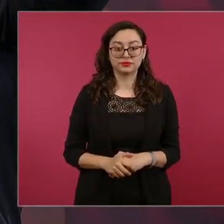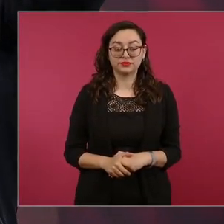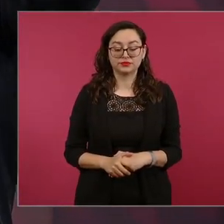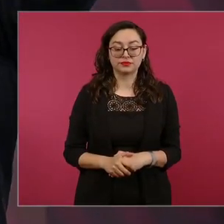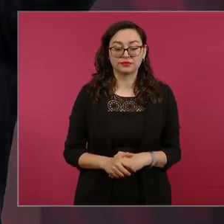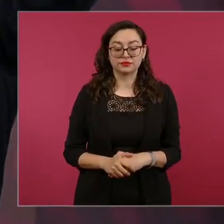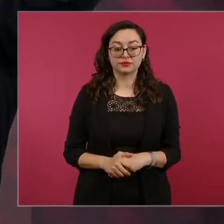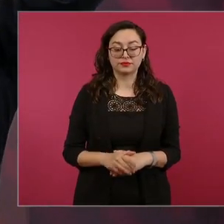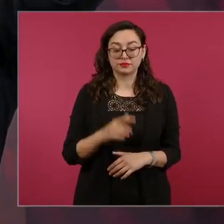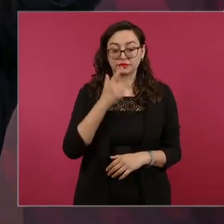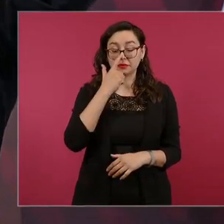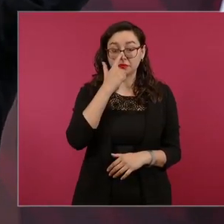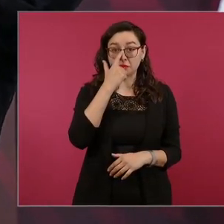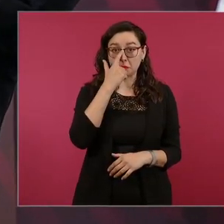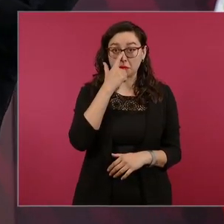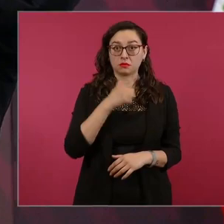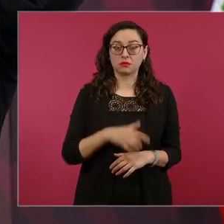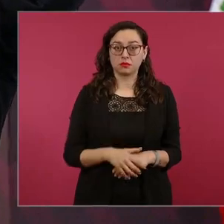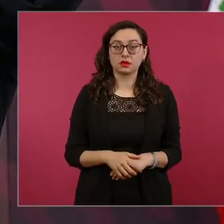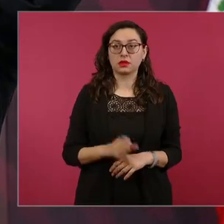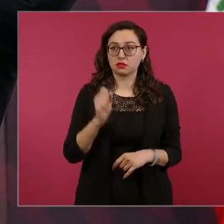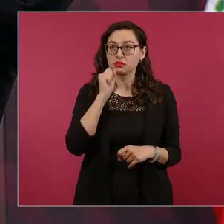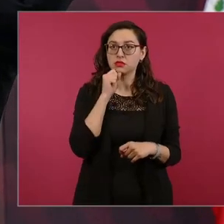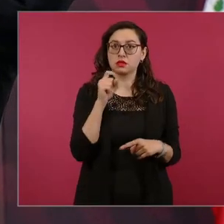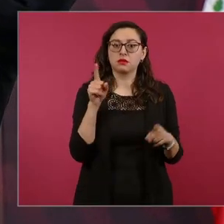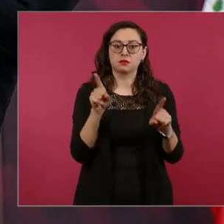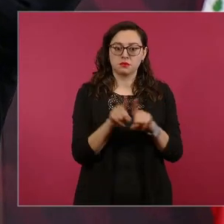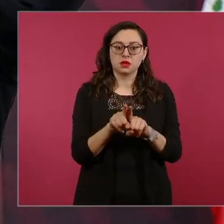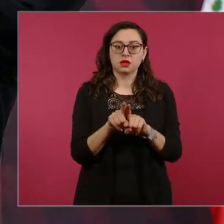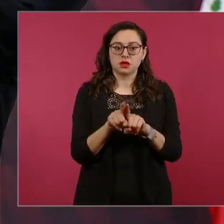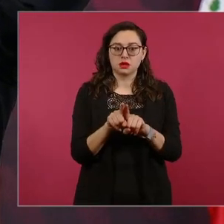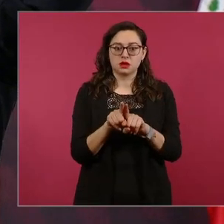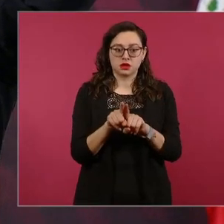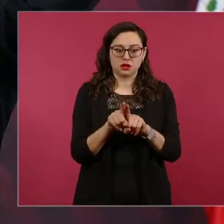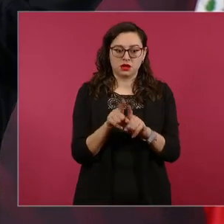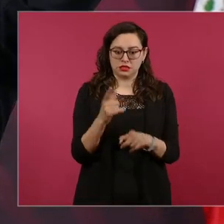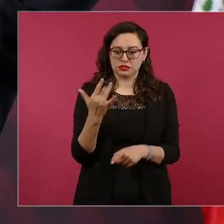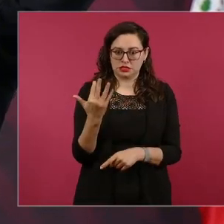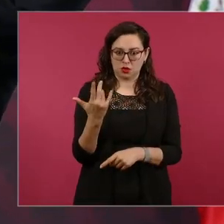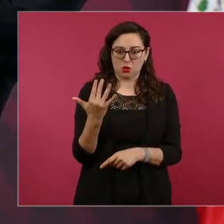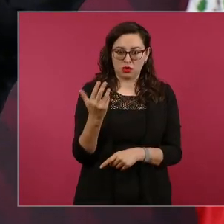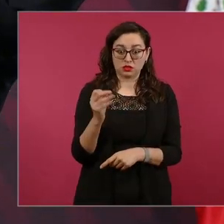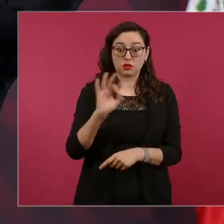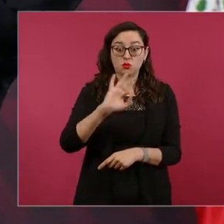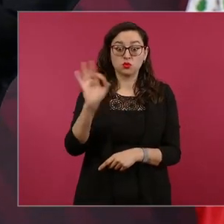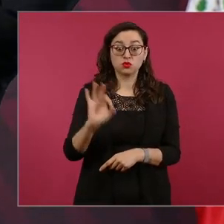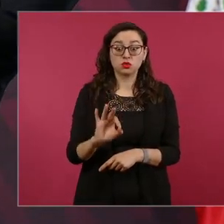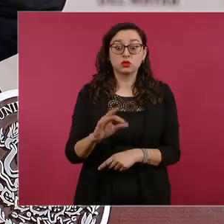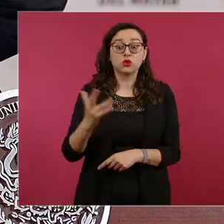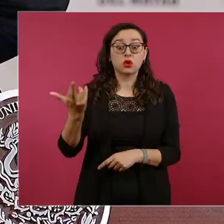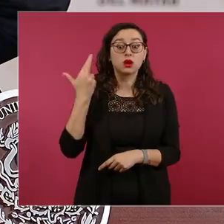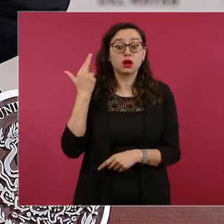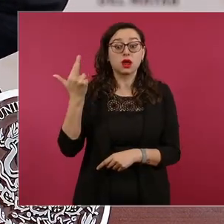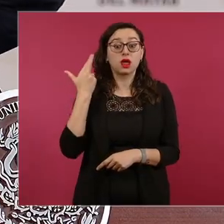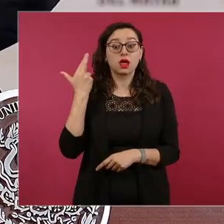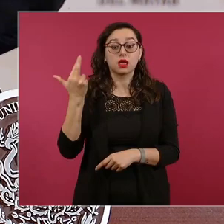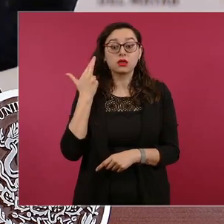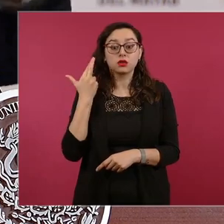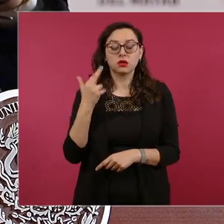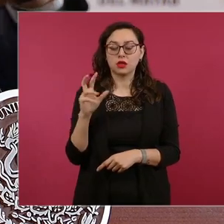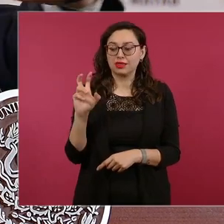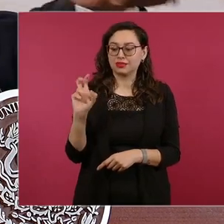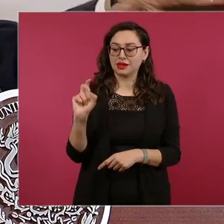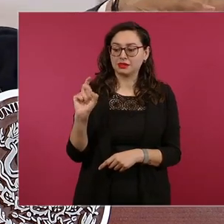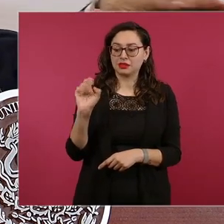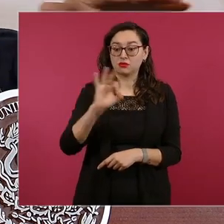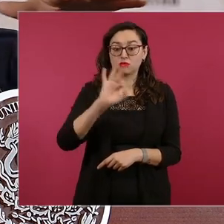Un porcentaje también considerable, como 50 por ciento por la radio, 30 por